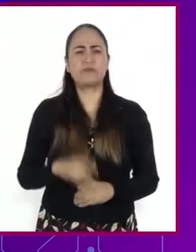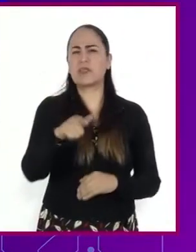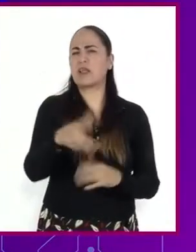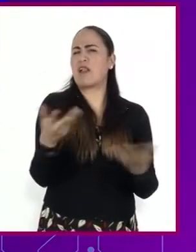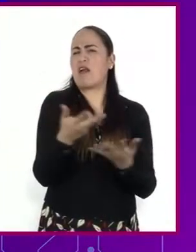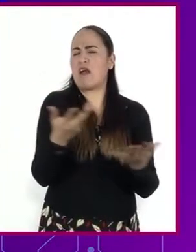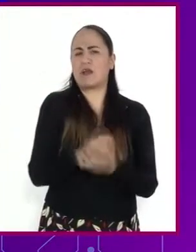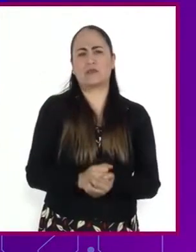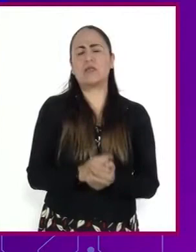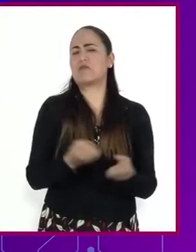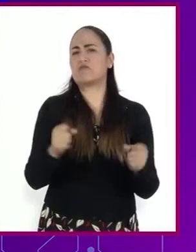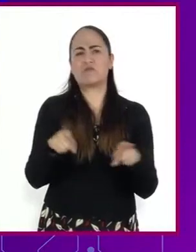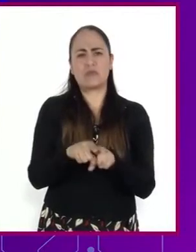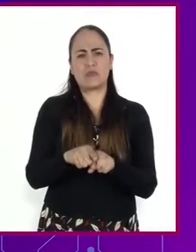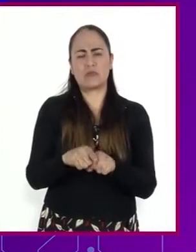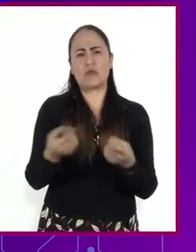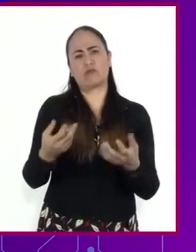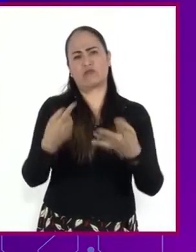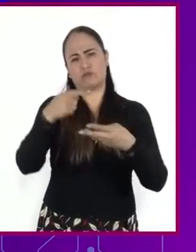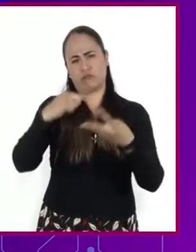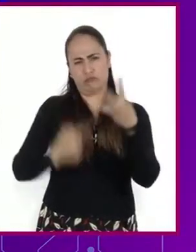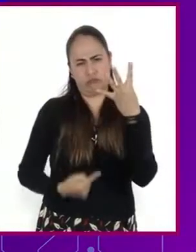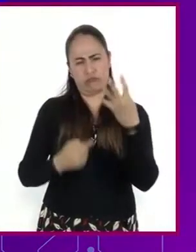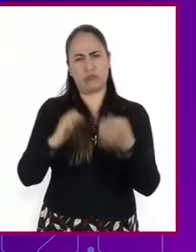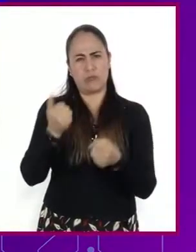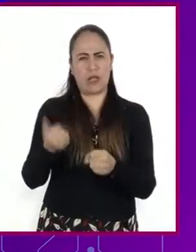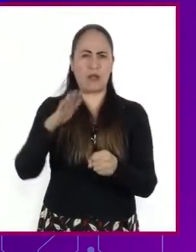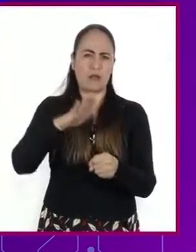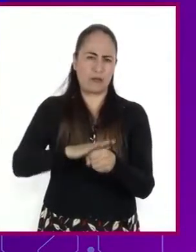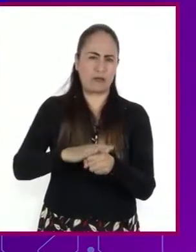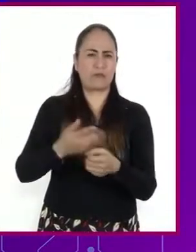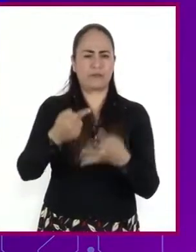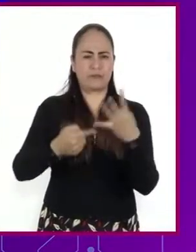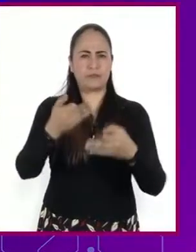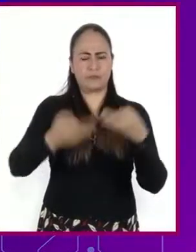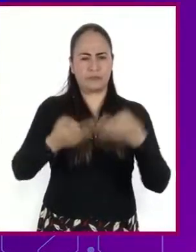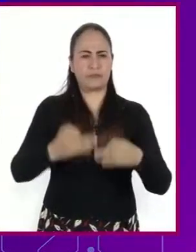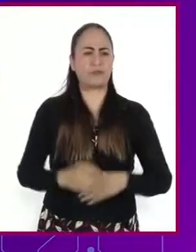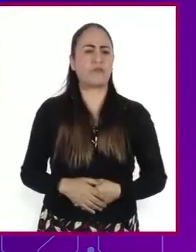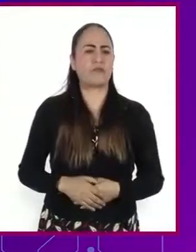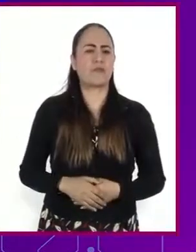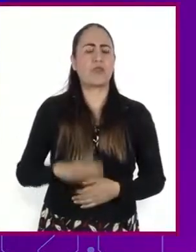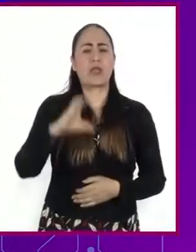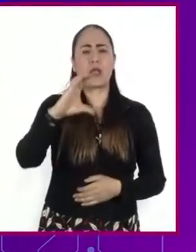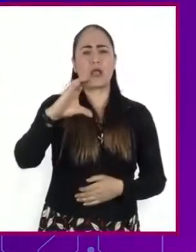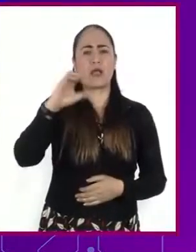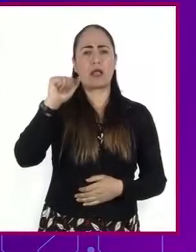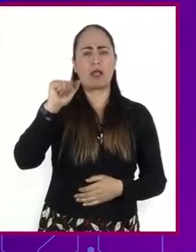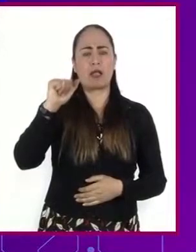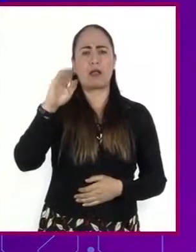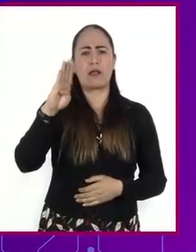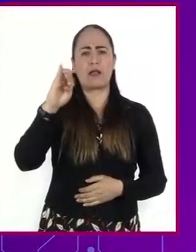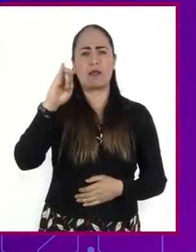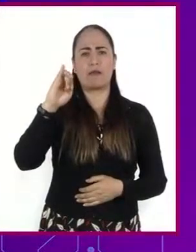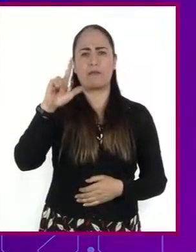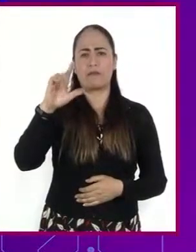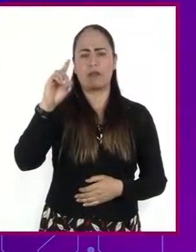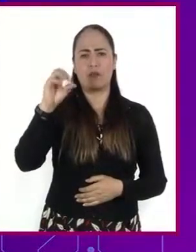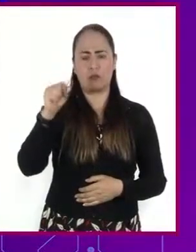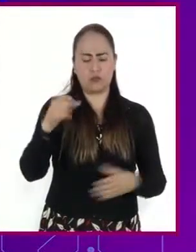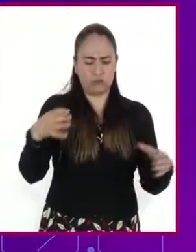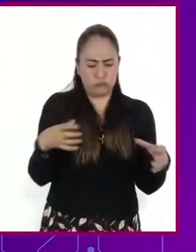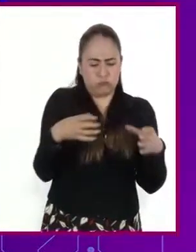el corregidor. No podía legislar, pero sí gobernar. Administraba justicia, recaudaba